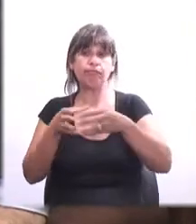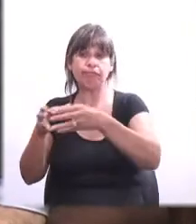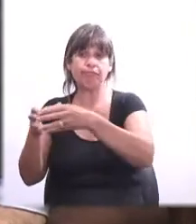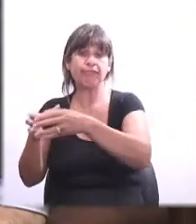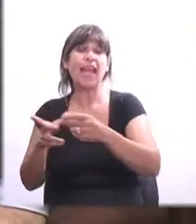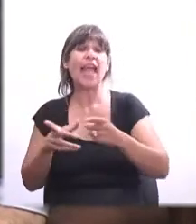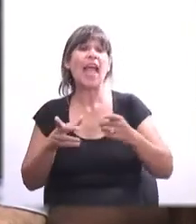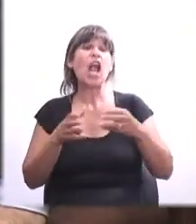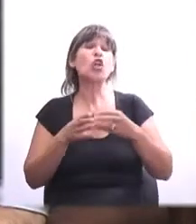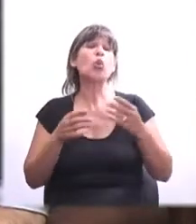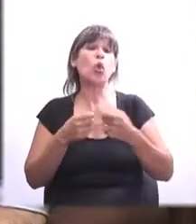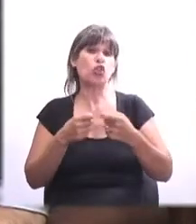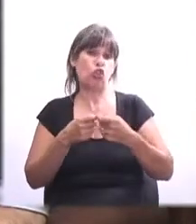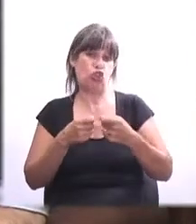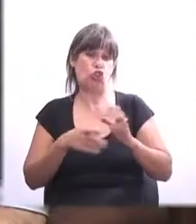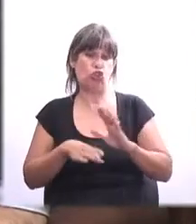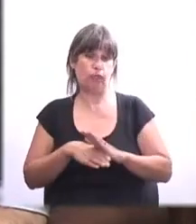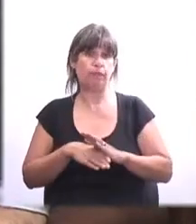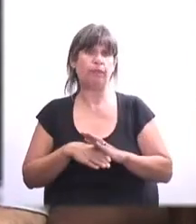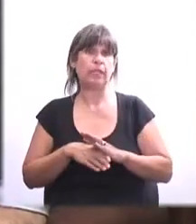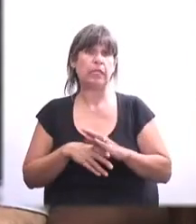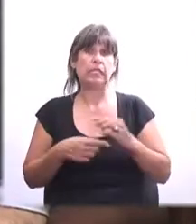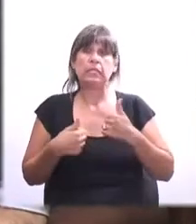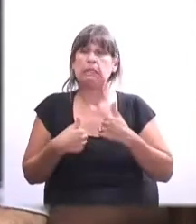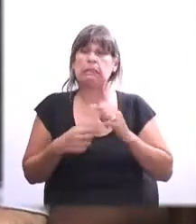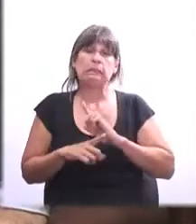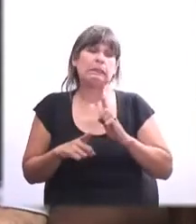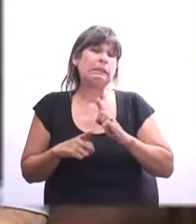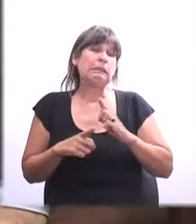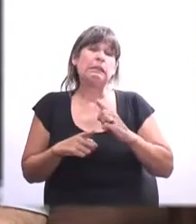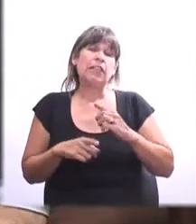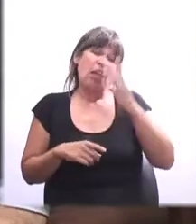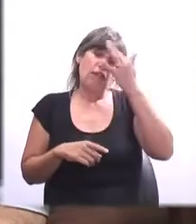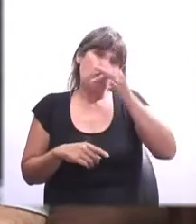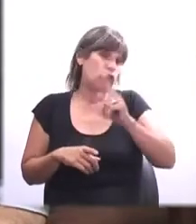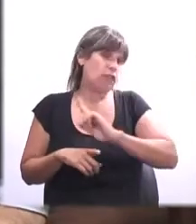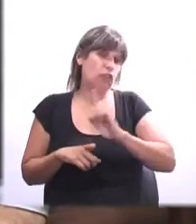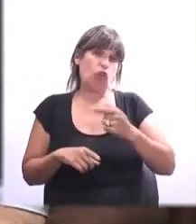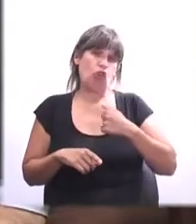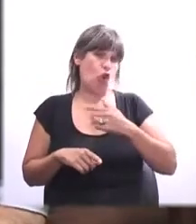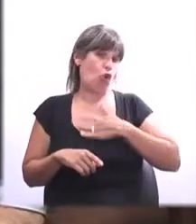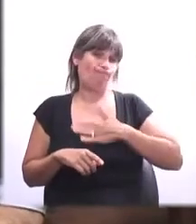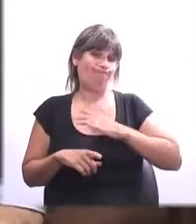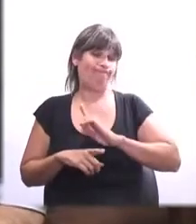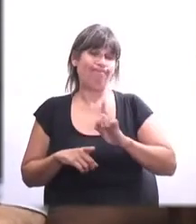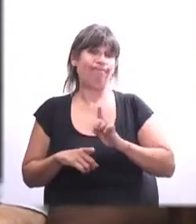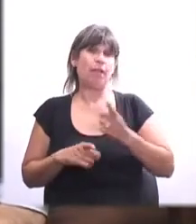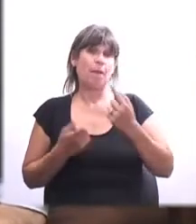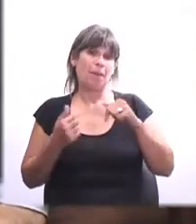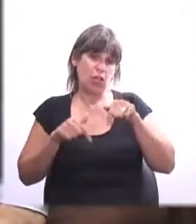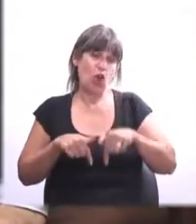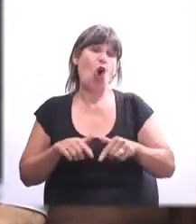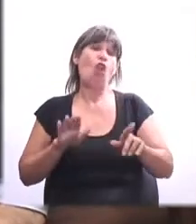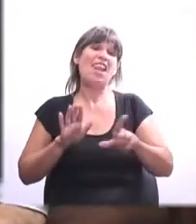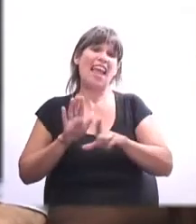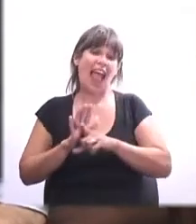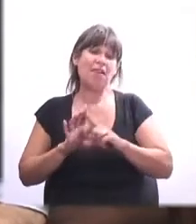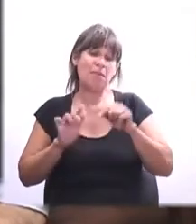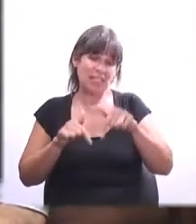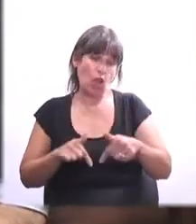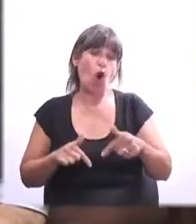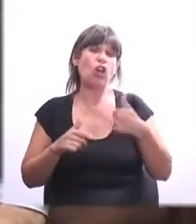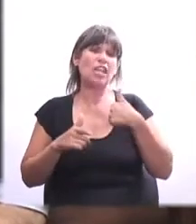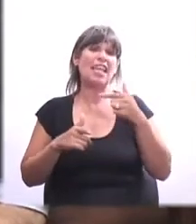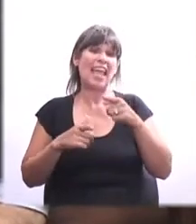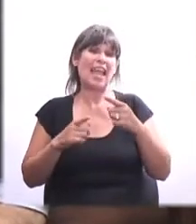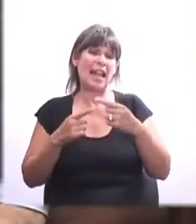los usuarios, en sí de corazón no lo comparto, de filosofía no lo comparto, pero legalmente hoy la herramienta que tenemos